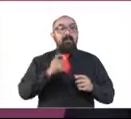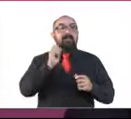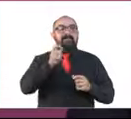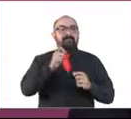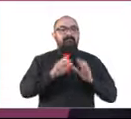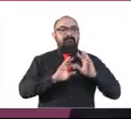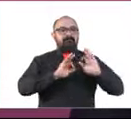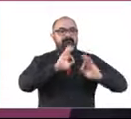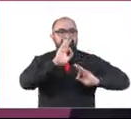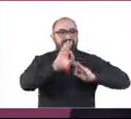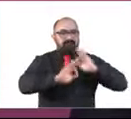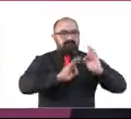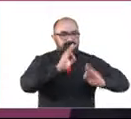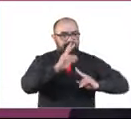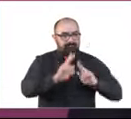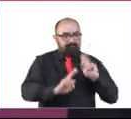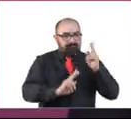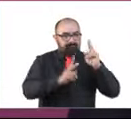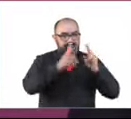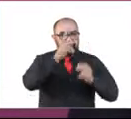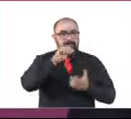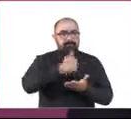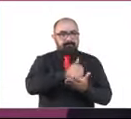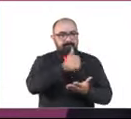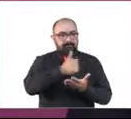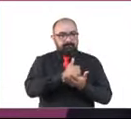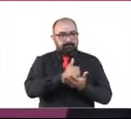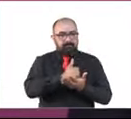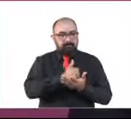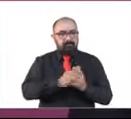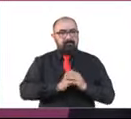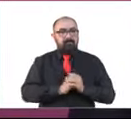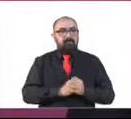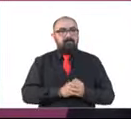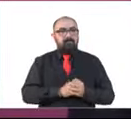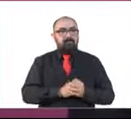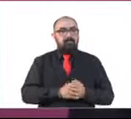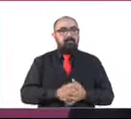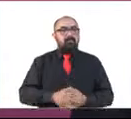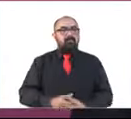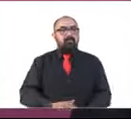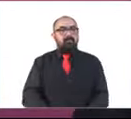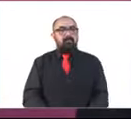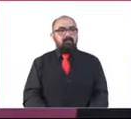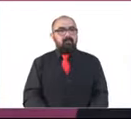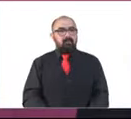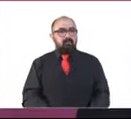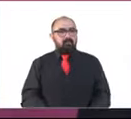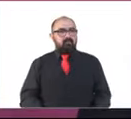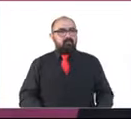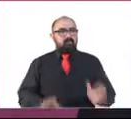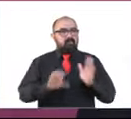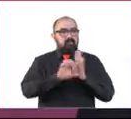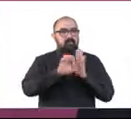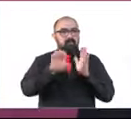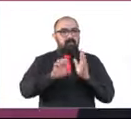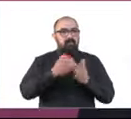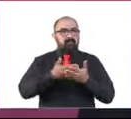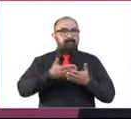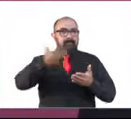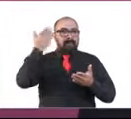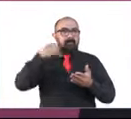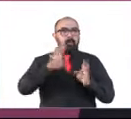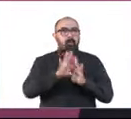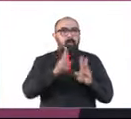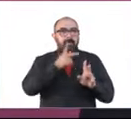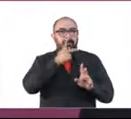ciudad, que es, si lo vemos con palabras que se usaban antes,